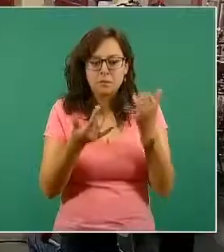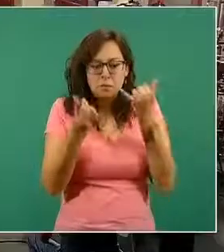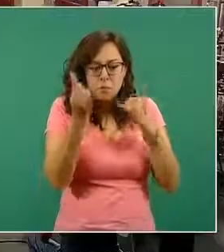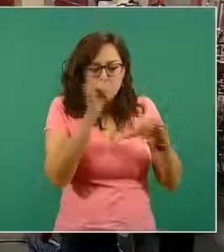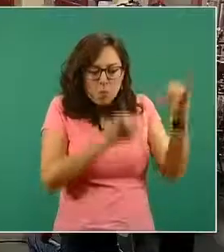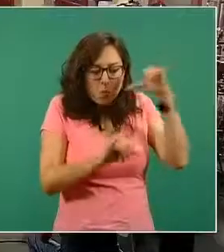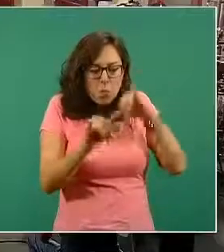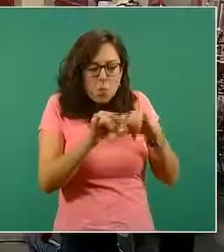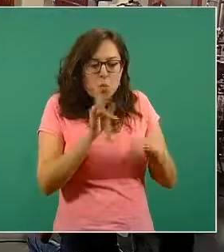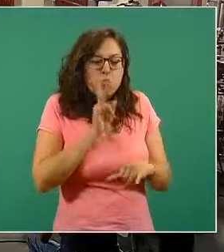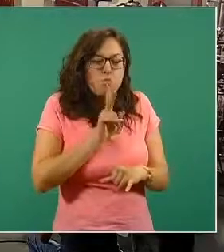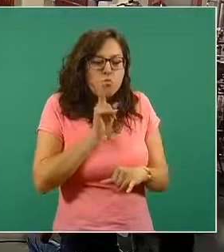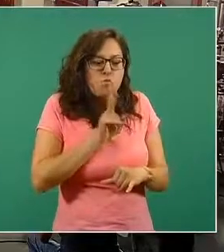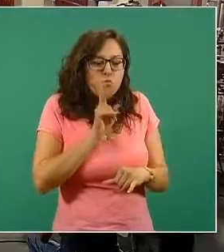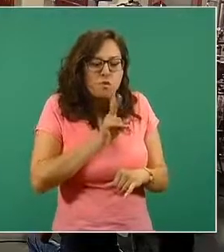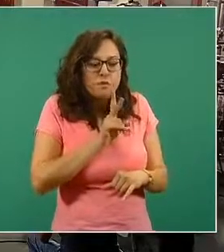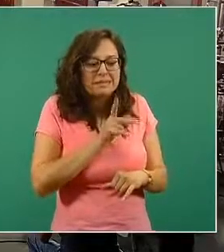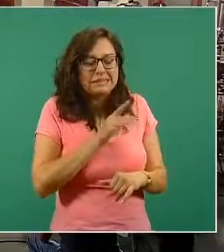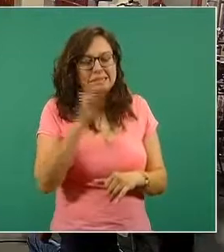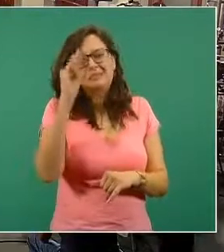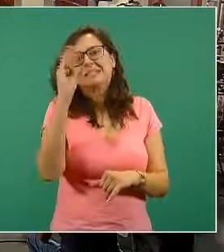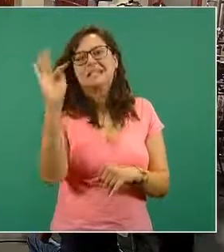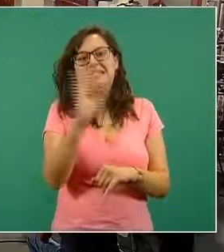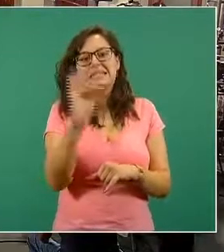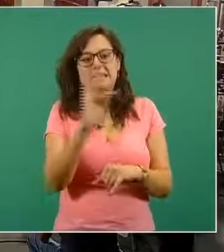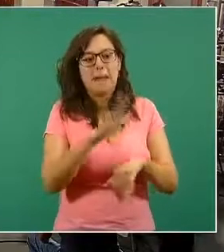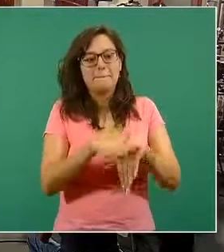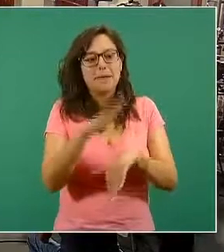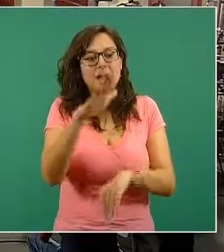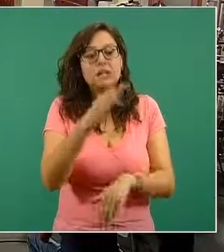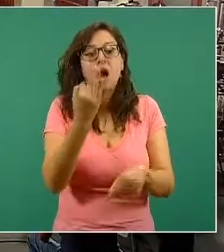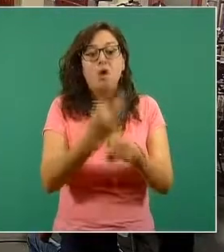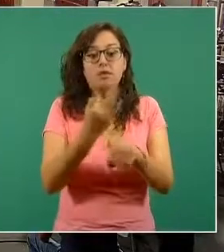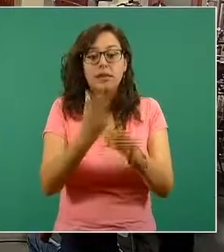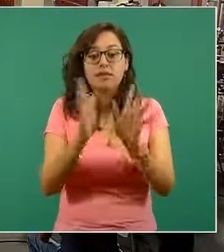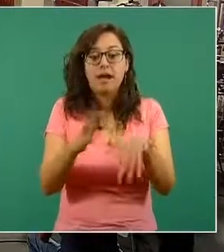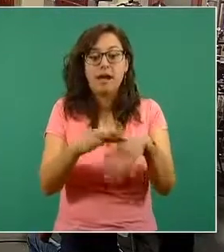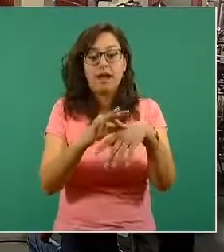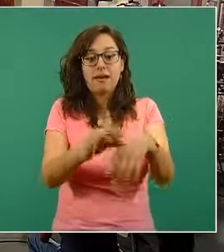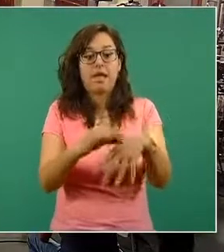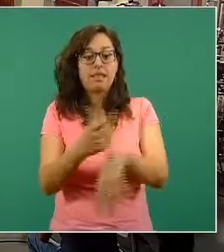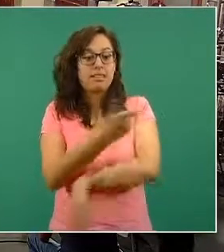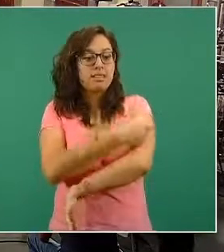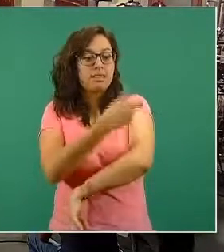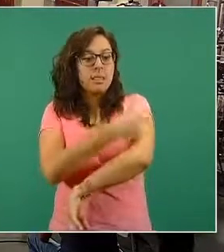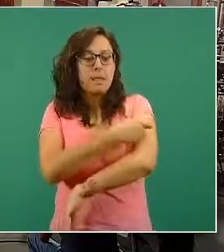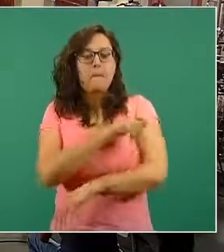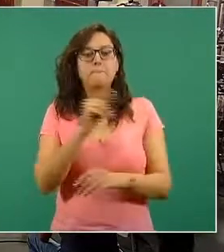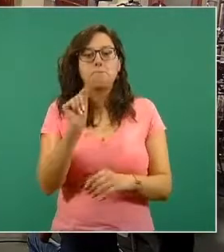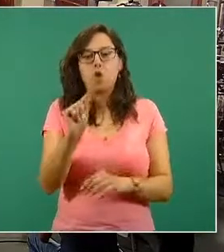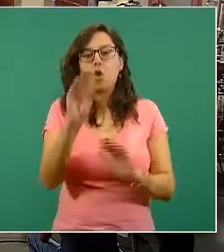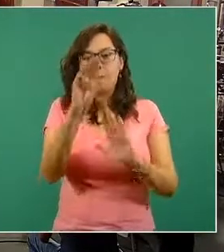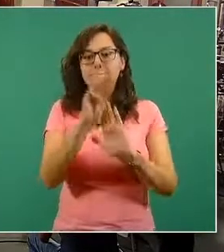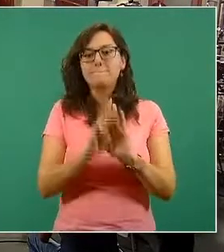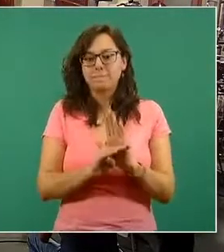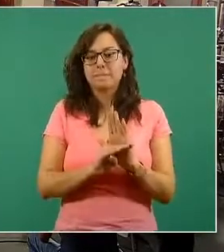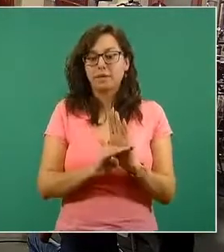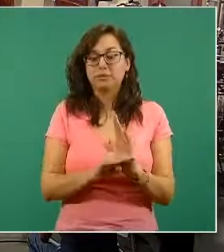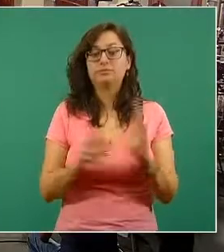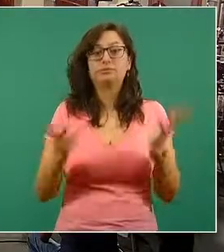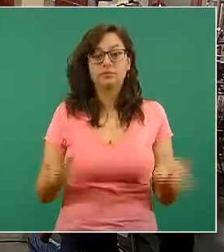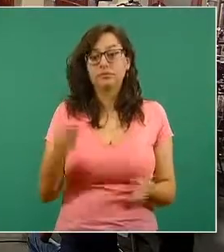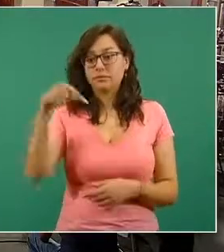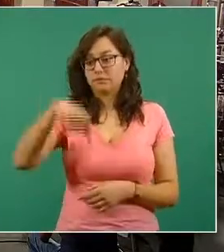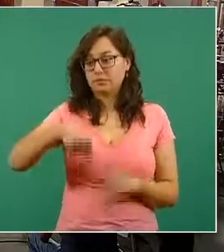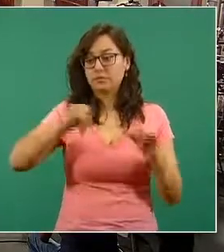clínicos. Entonces creo que a la fecha, tanto aquí en México como en los sistemas globales de